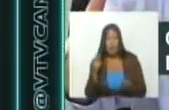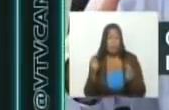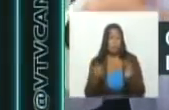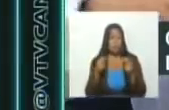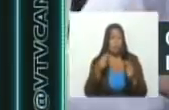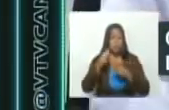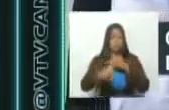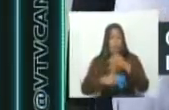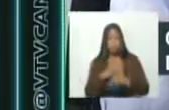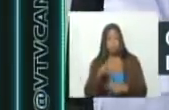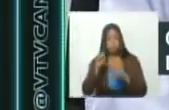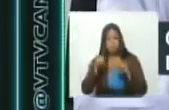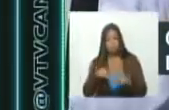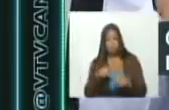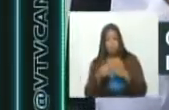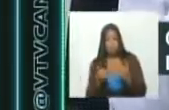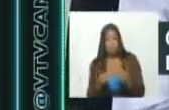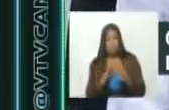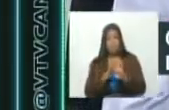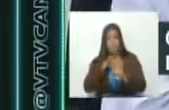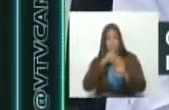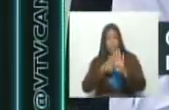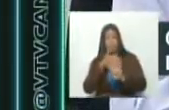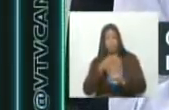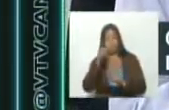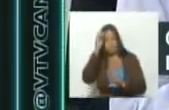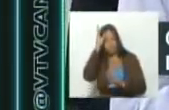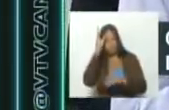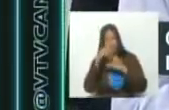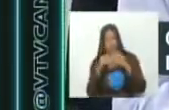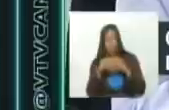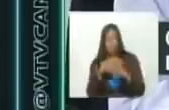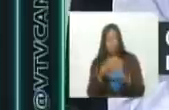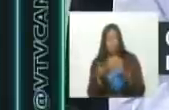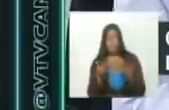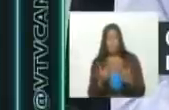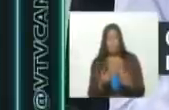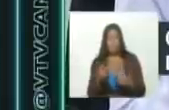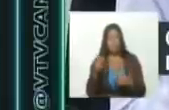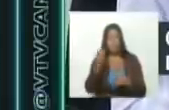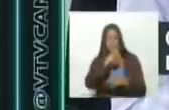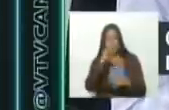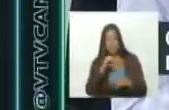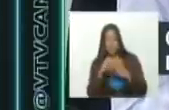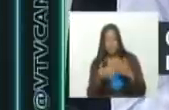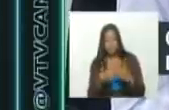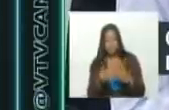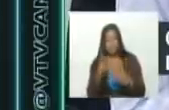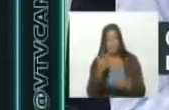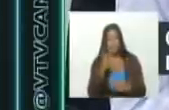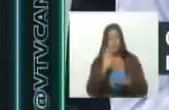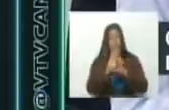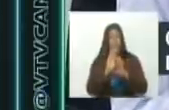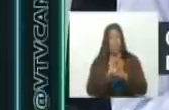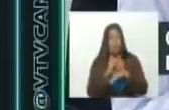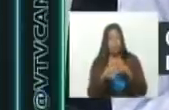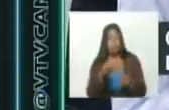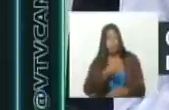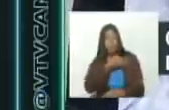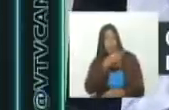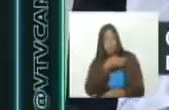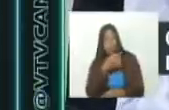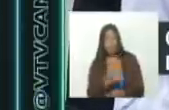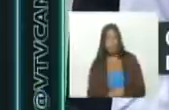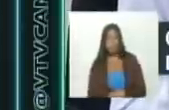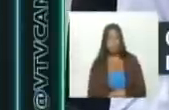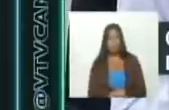el aparato productivo sin una mayor capacidad de suministro eléctrico. Y el tercer elemento es la protección social,